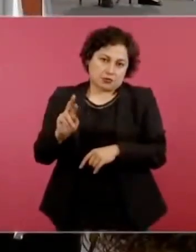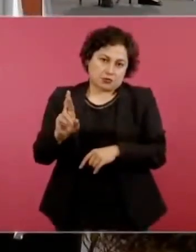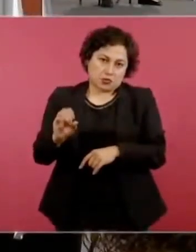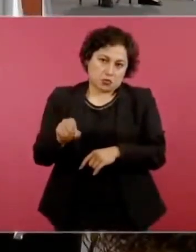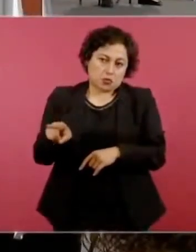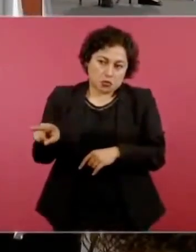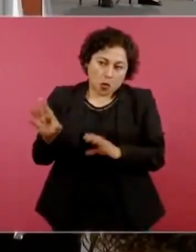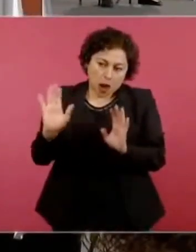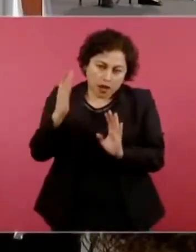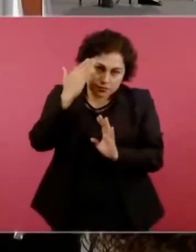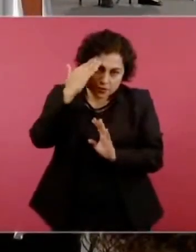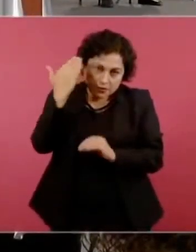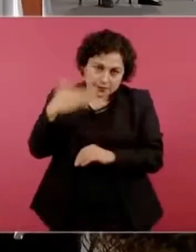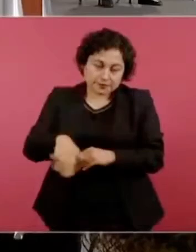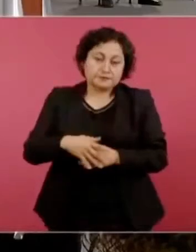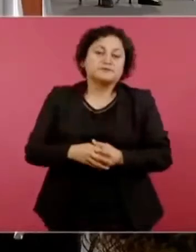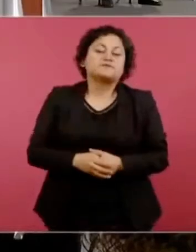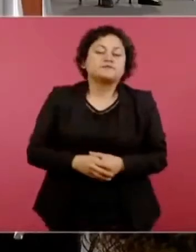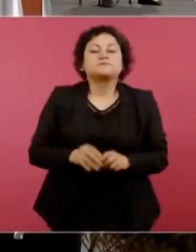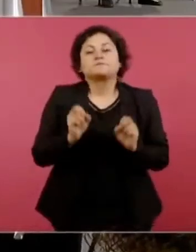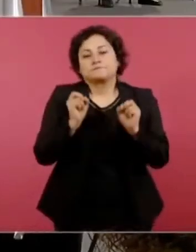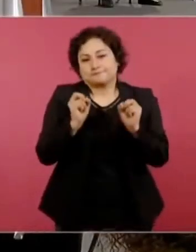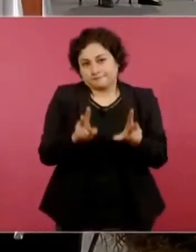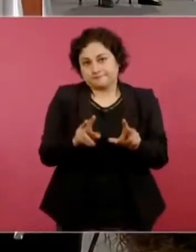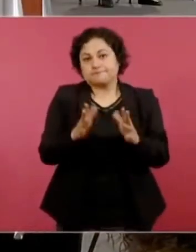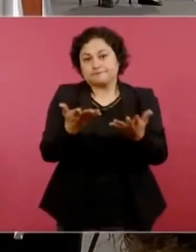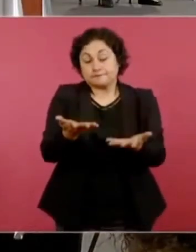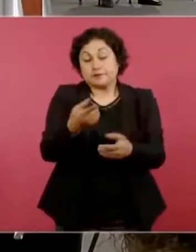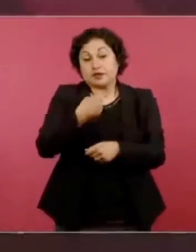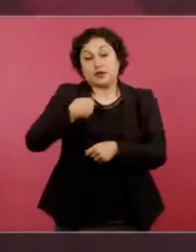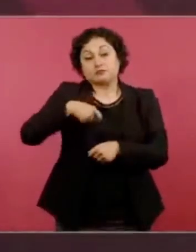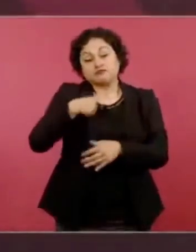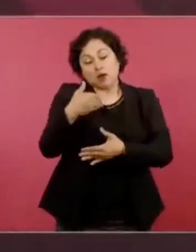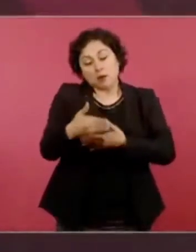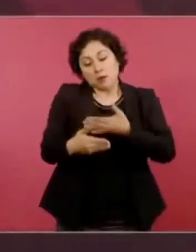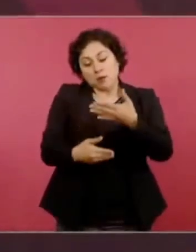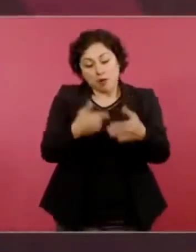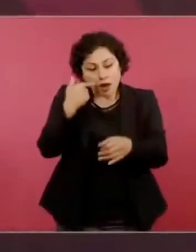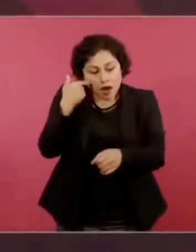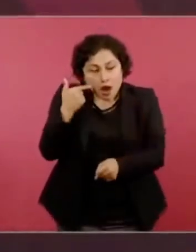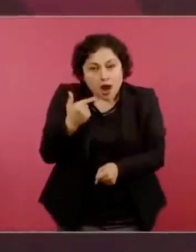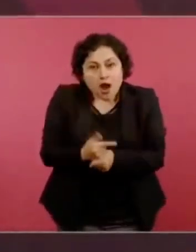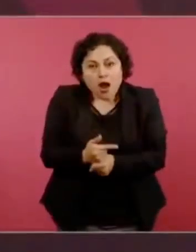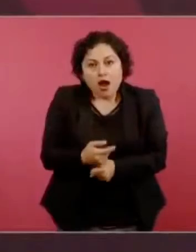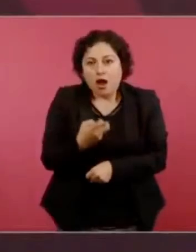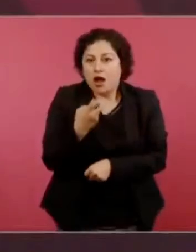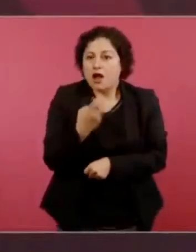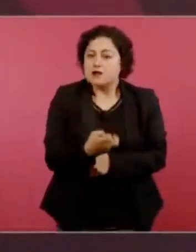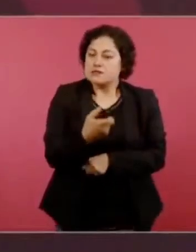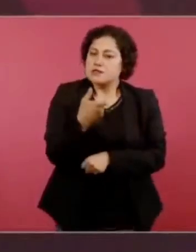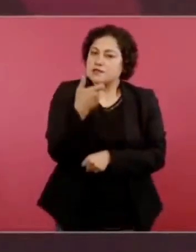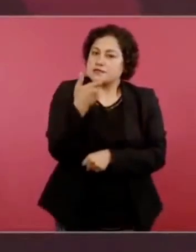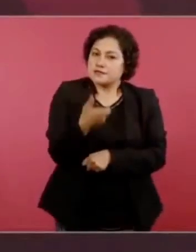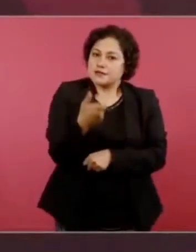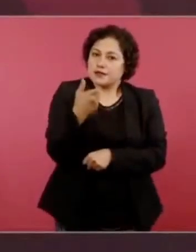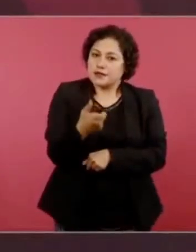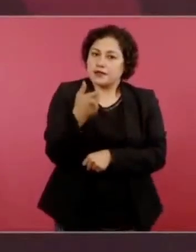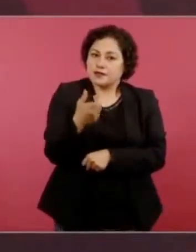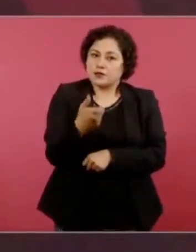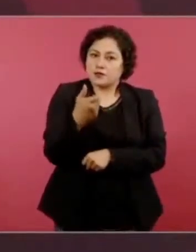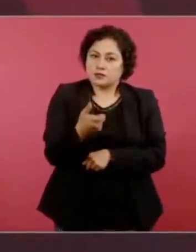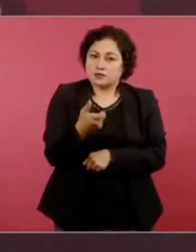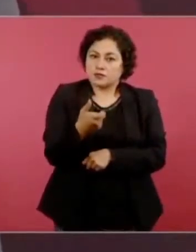lo conoce bien. Entonces, nos enteramos que esos 20 y tantos mil millones los tenía